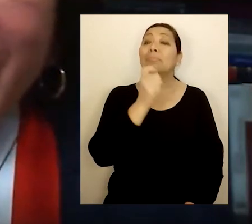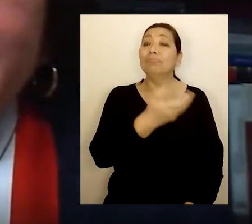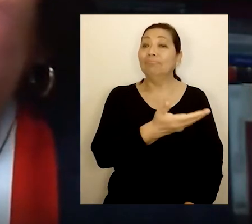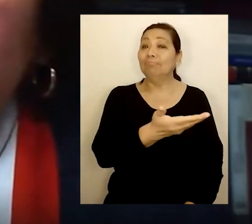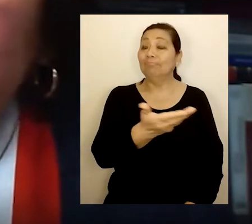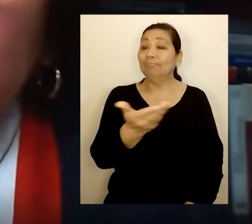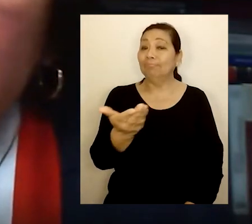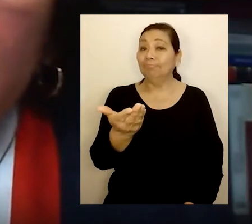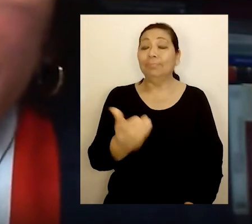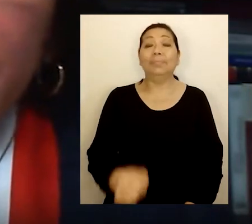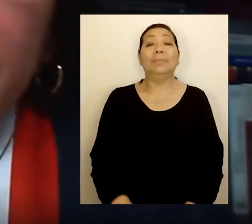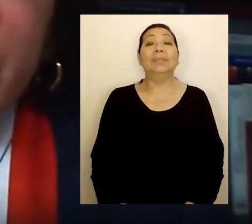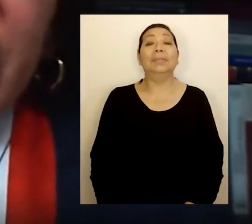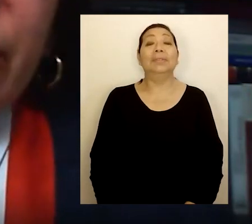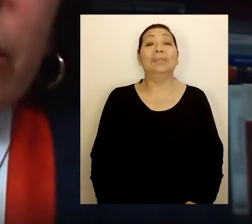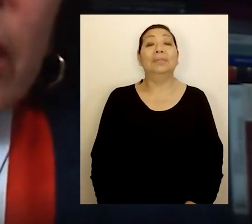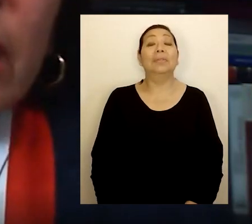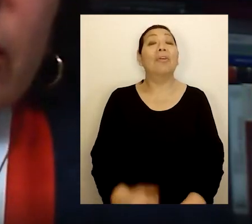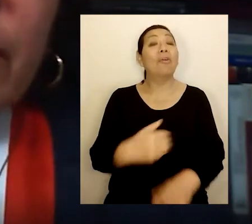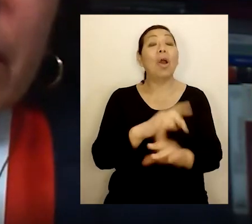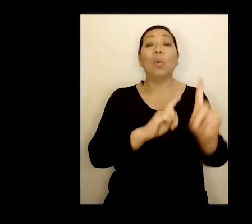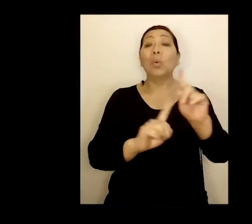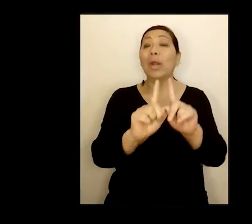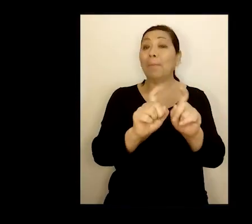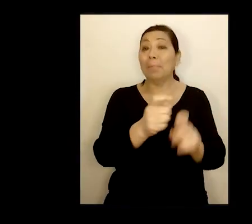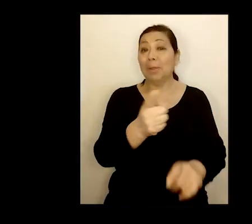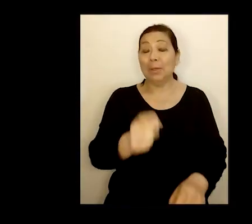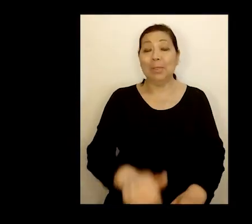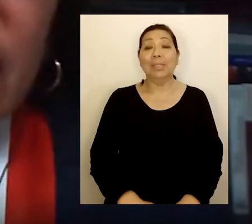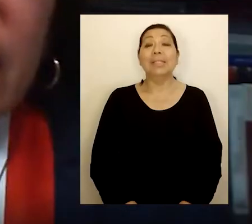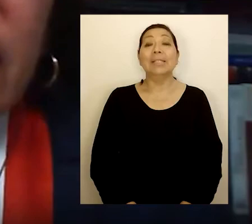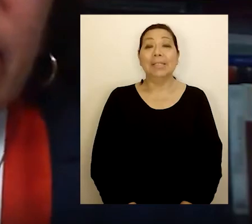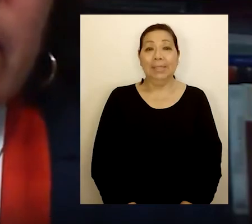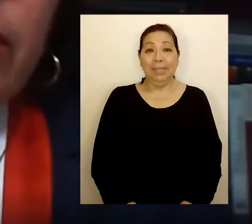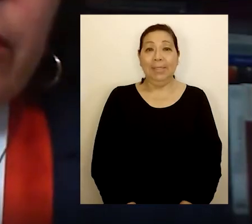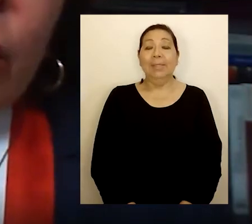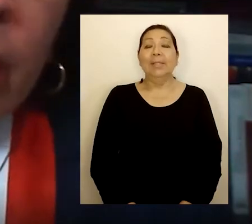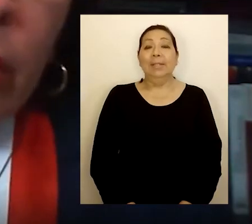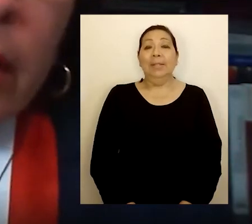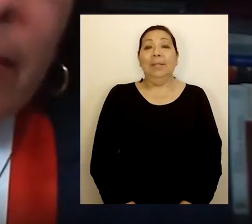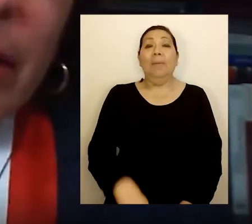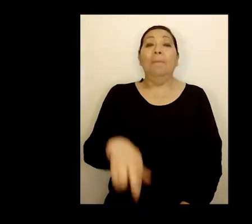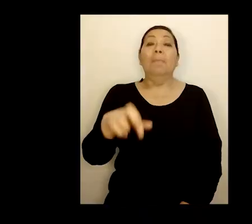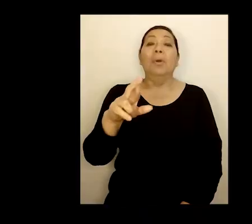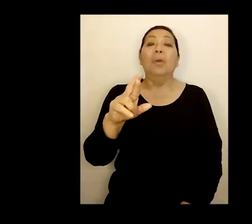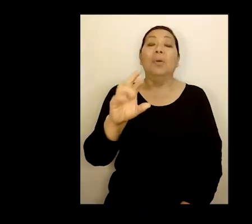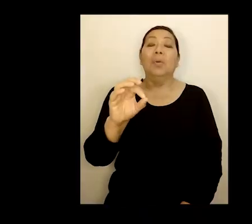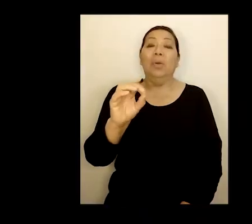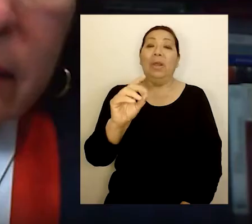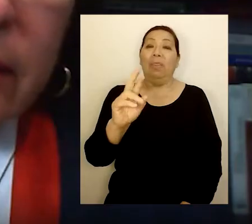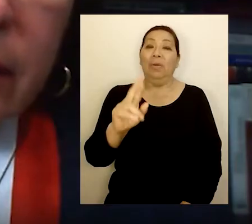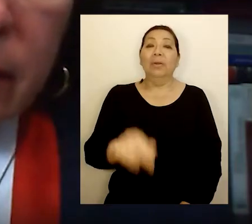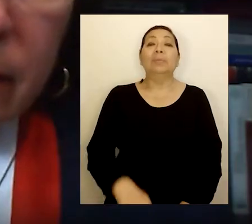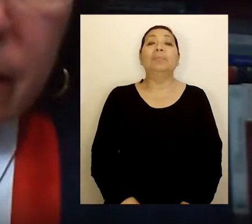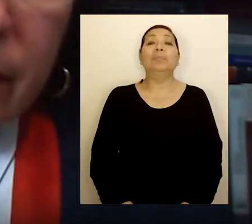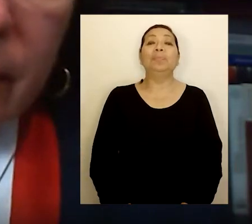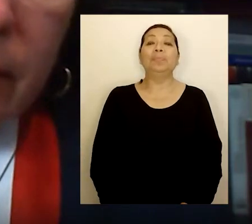señores magistrados si van a formular alguna pregunta. ¿Autora? El procurador de la parte... ¿La presidenta?